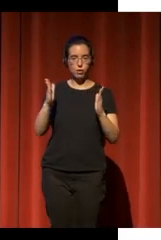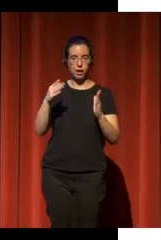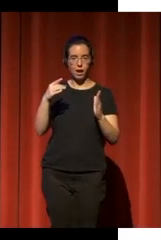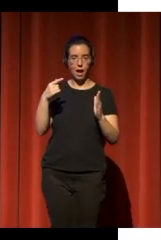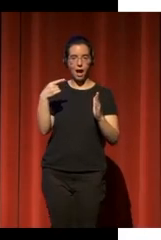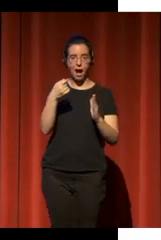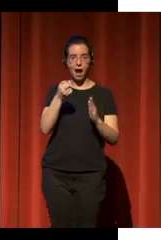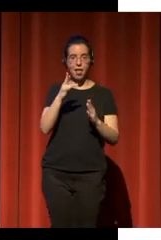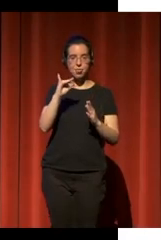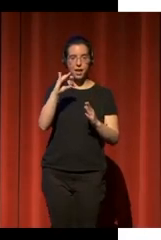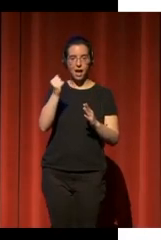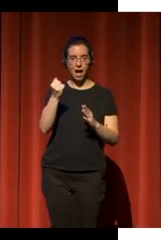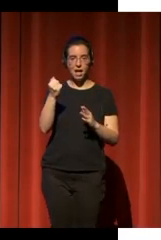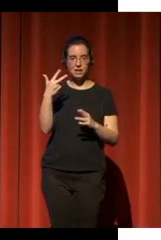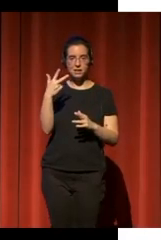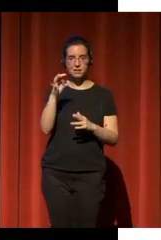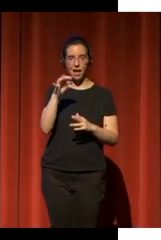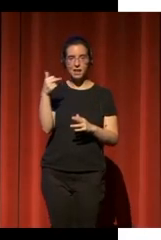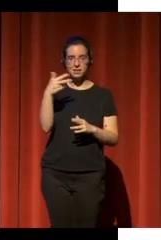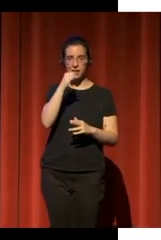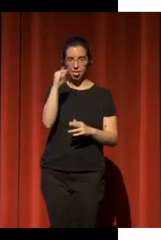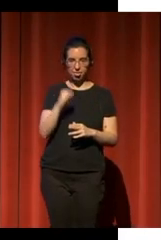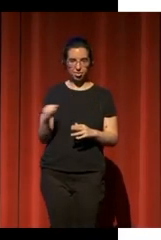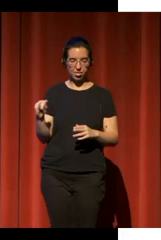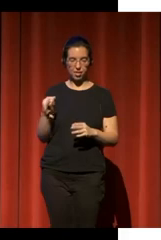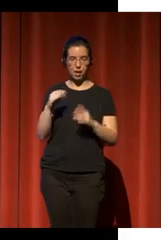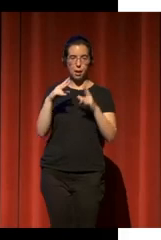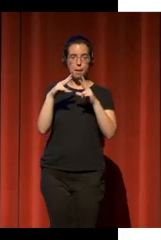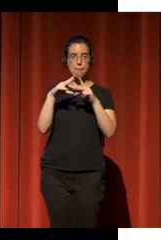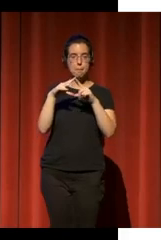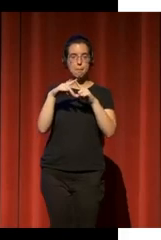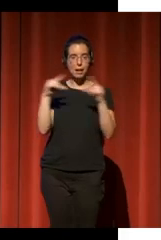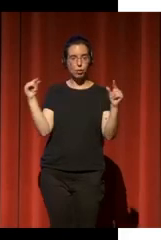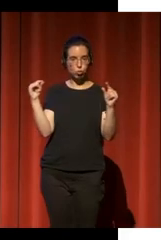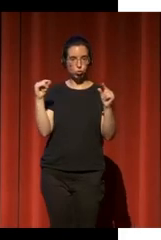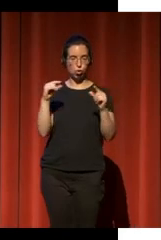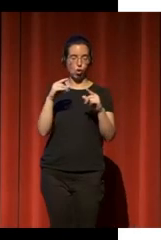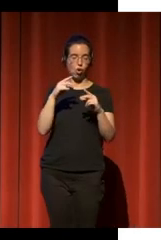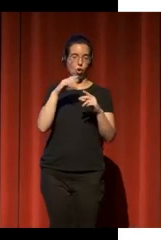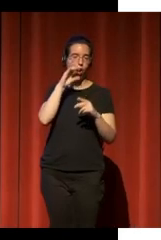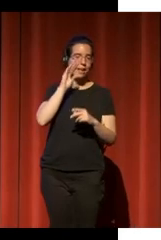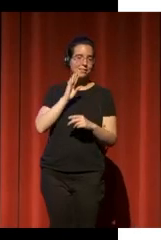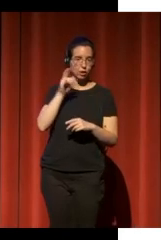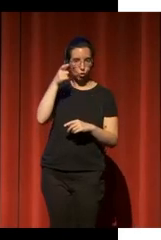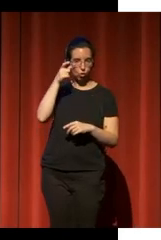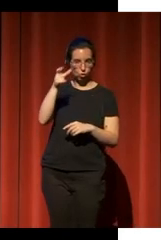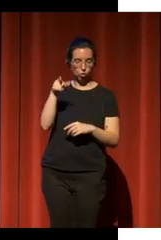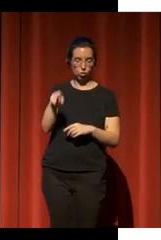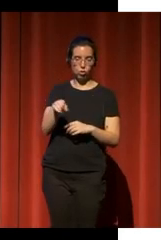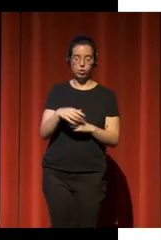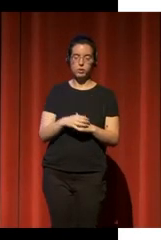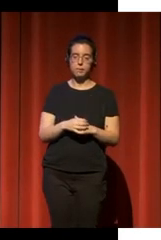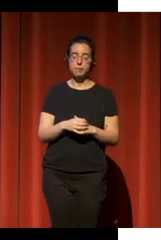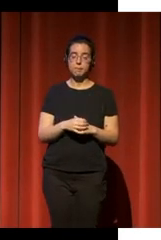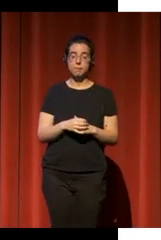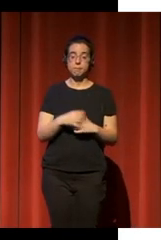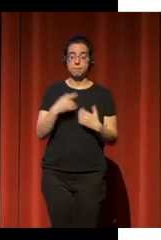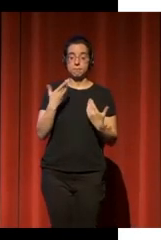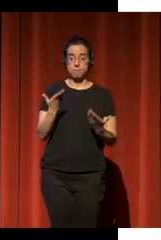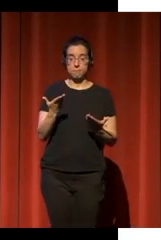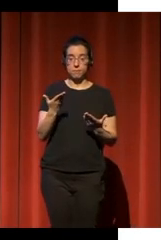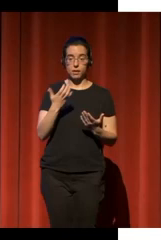Bao en castelló eh que trataba precisamente de eh digamos es un ejemplo